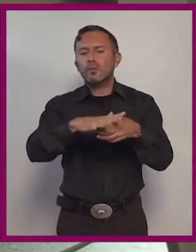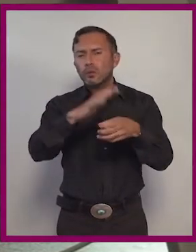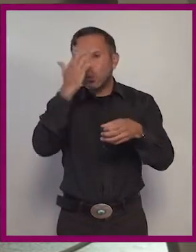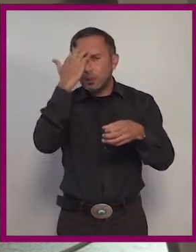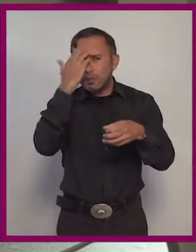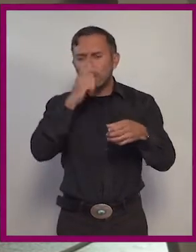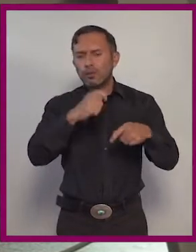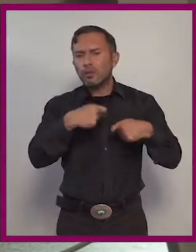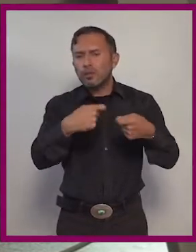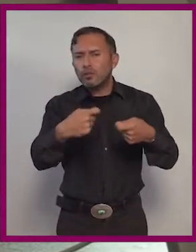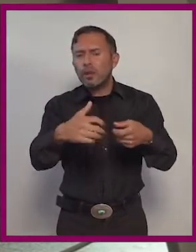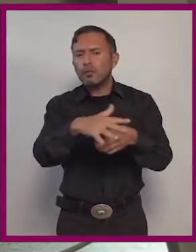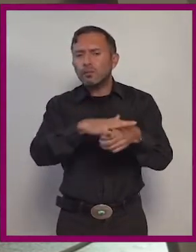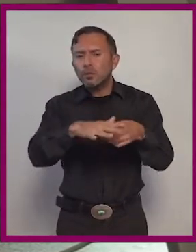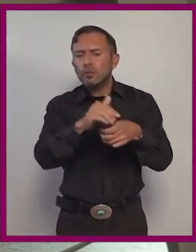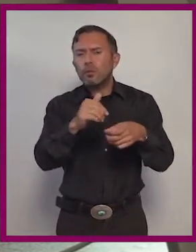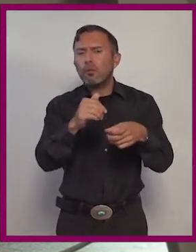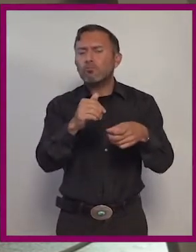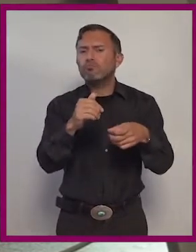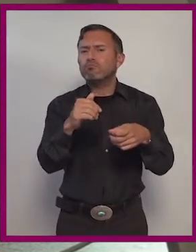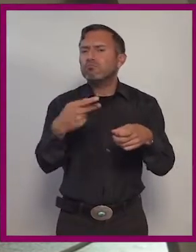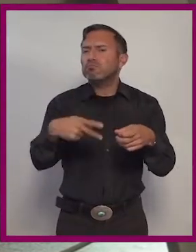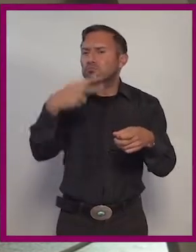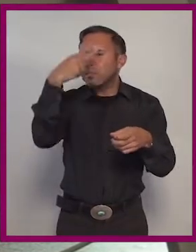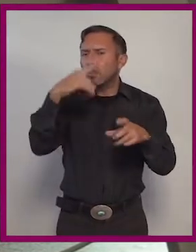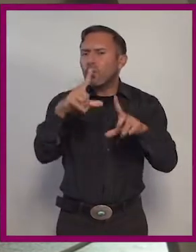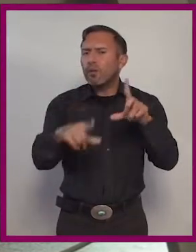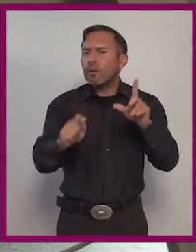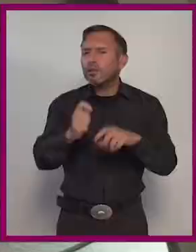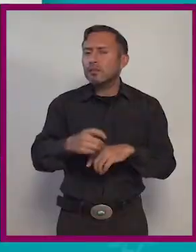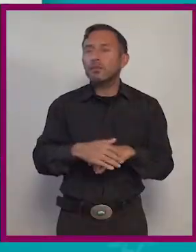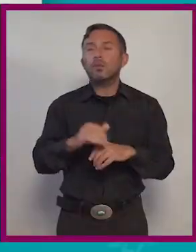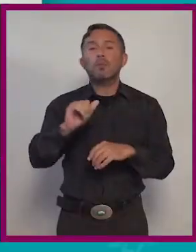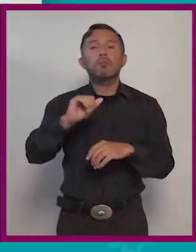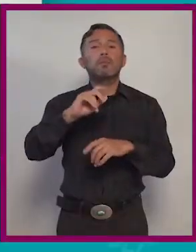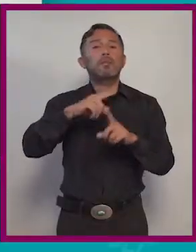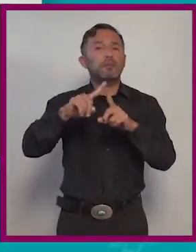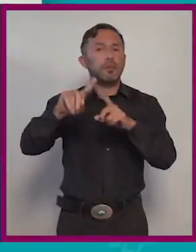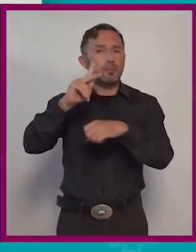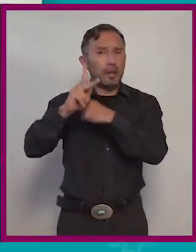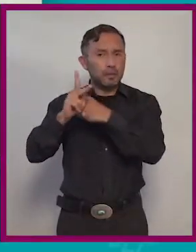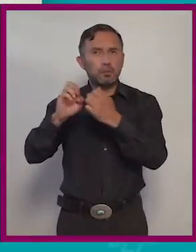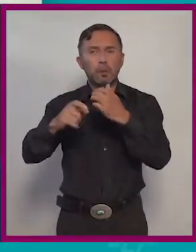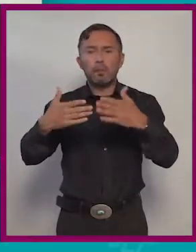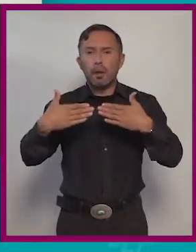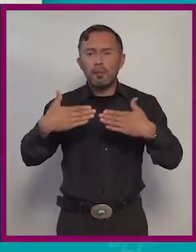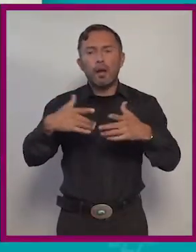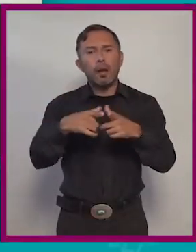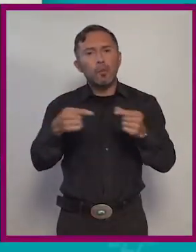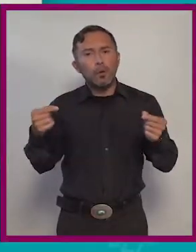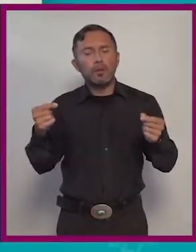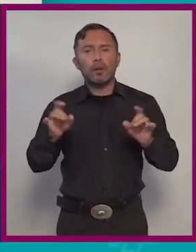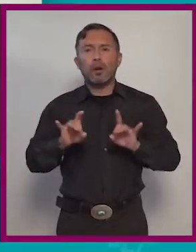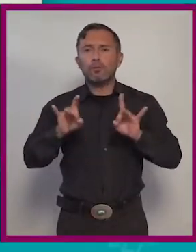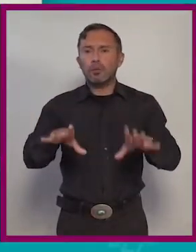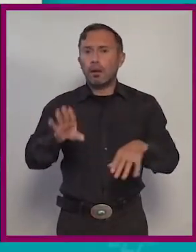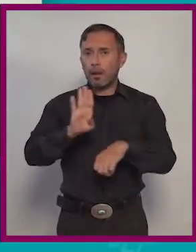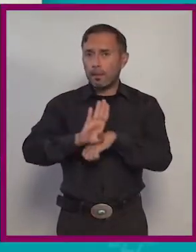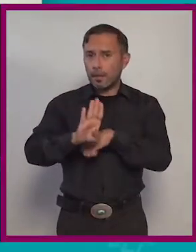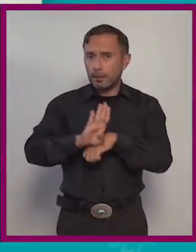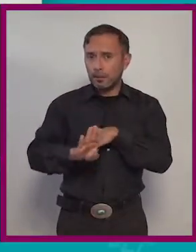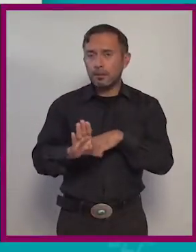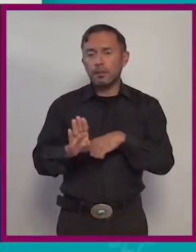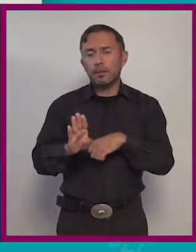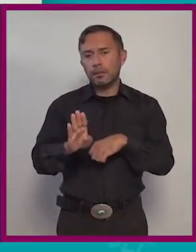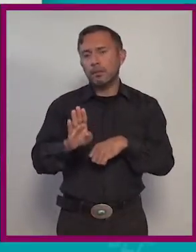contexto global? Varios países del mundo, entre ellos Panamá, Japón, Australia y Brasil, y